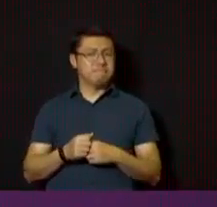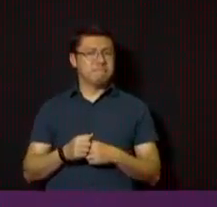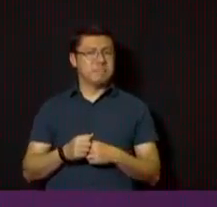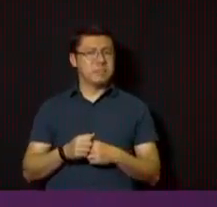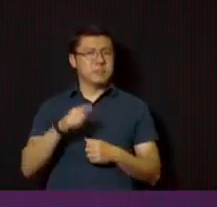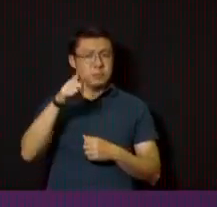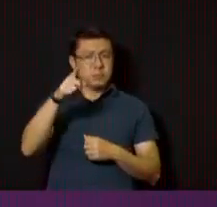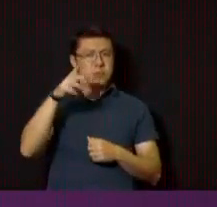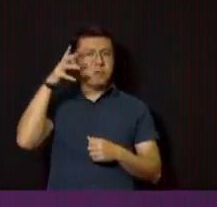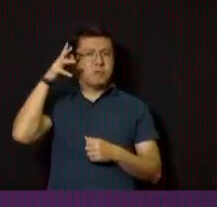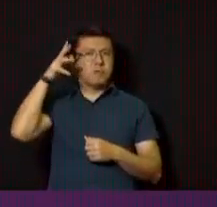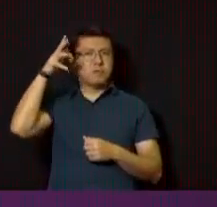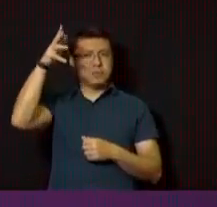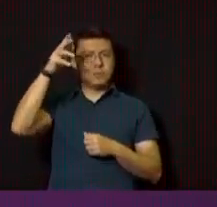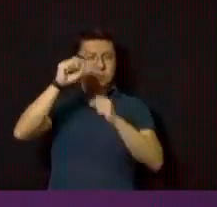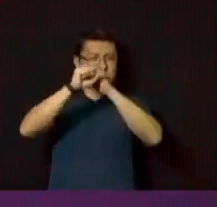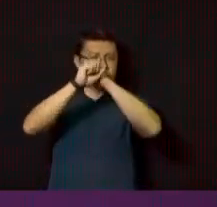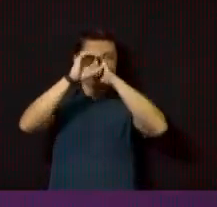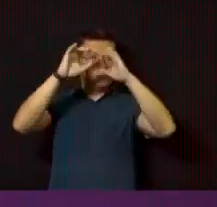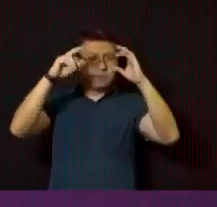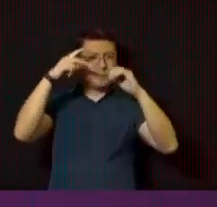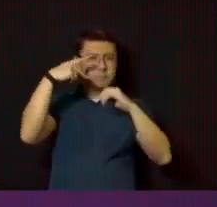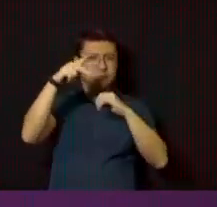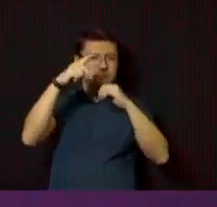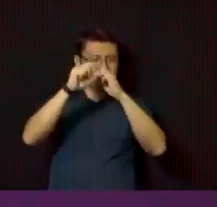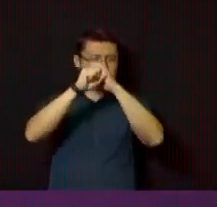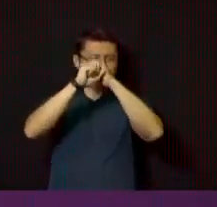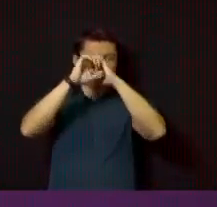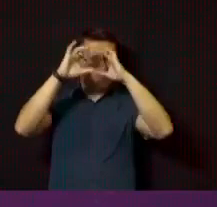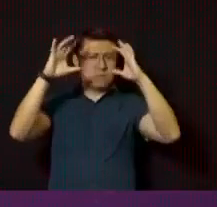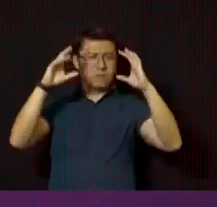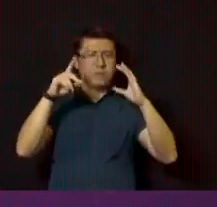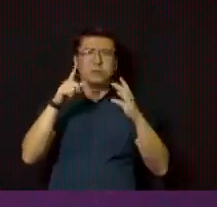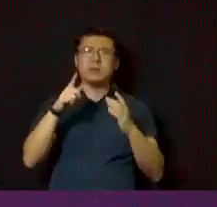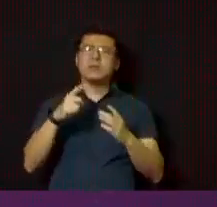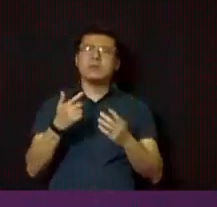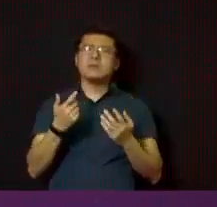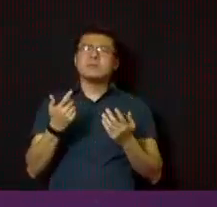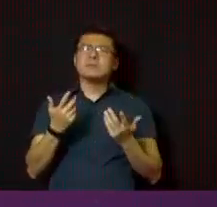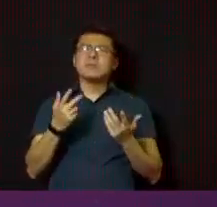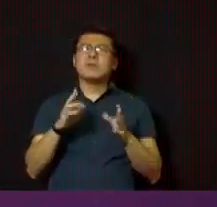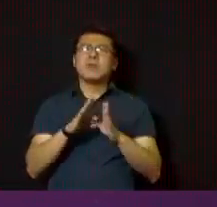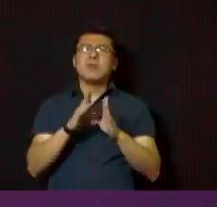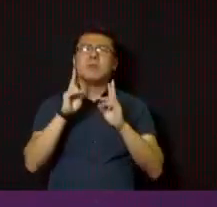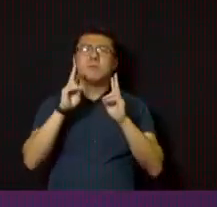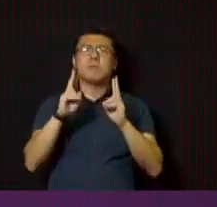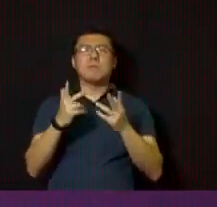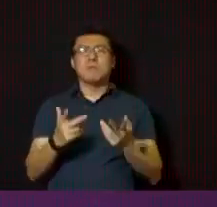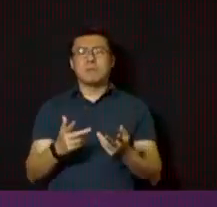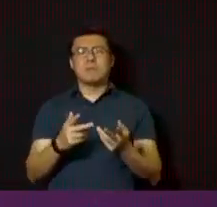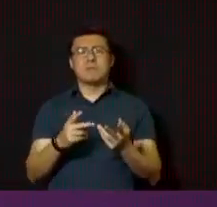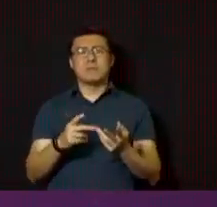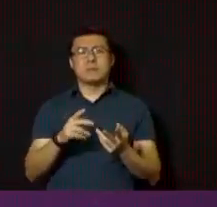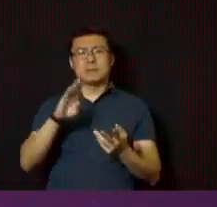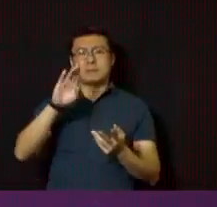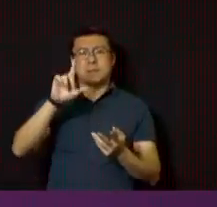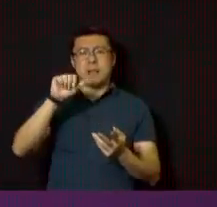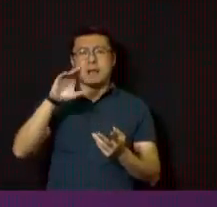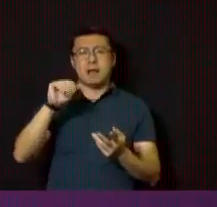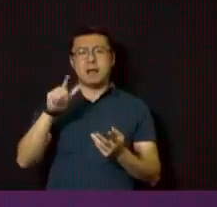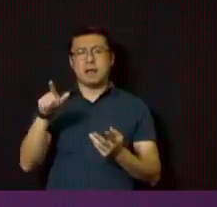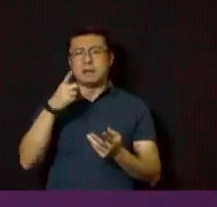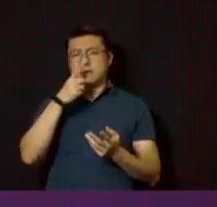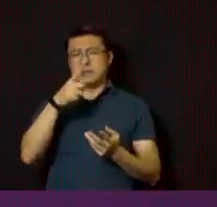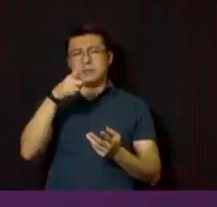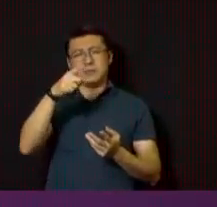estás visualizando para tu futuro, Jacinto? A mí me interesa muchísimo, porque como ya te describió Blanca, eres una persona de mucho